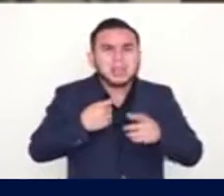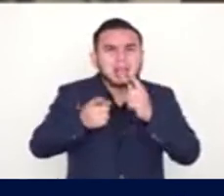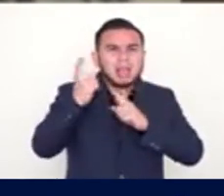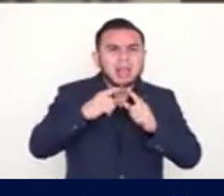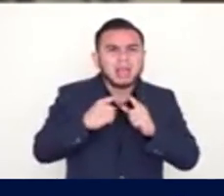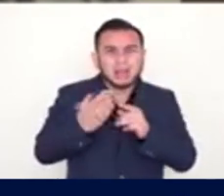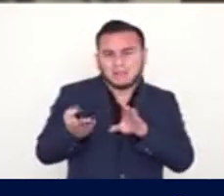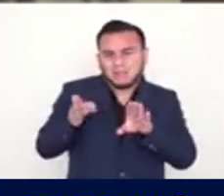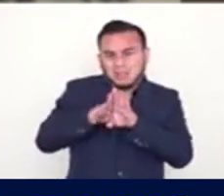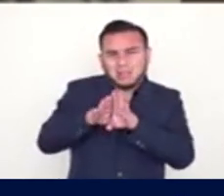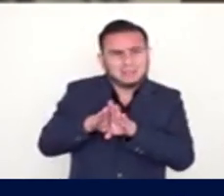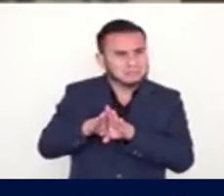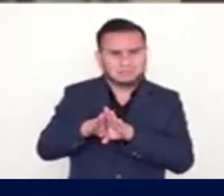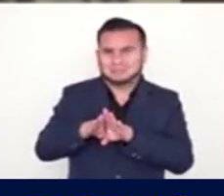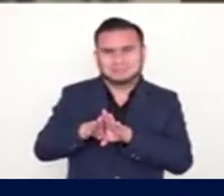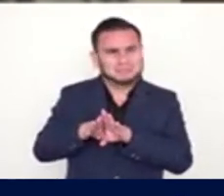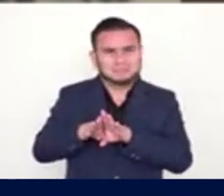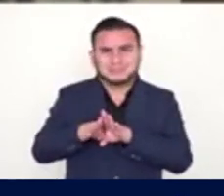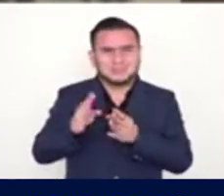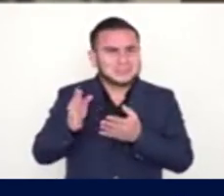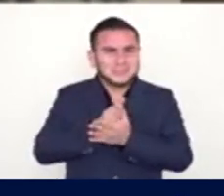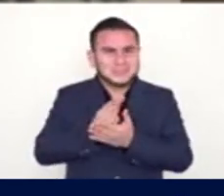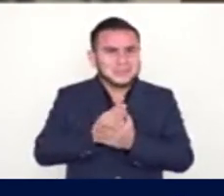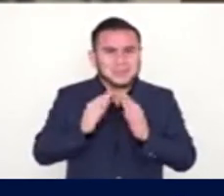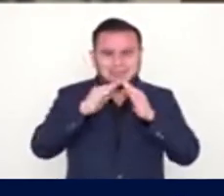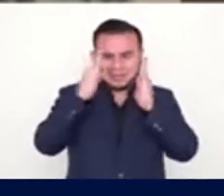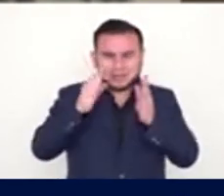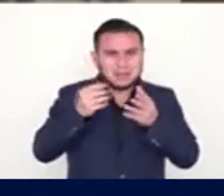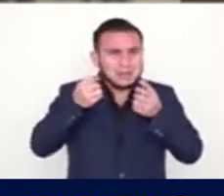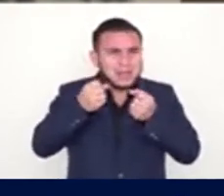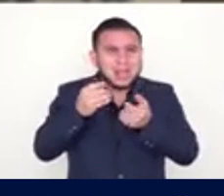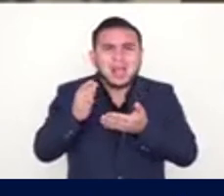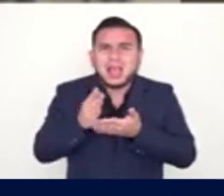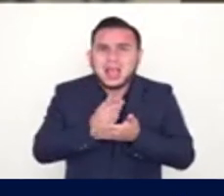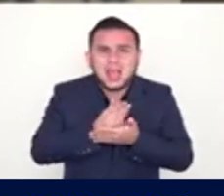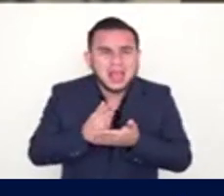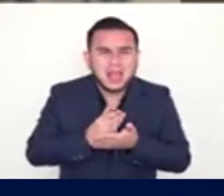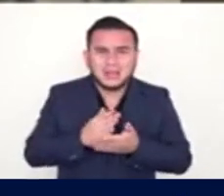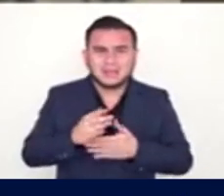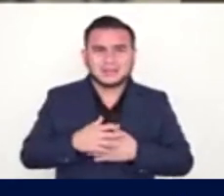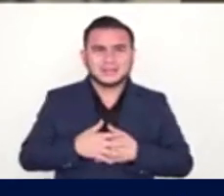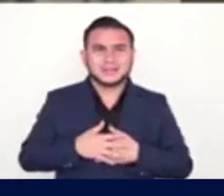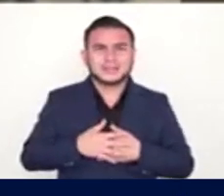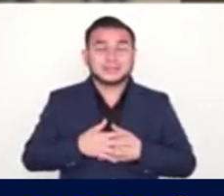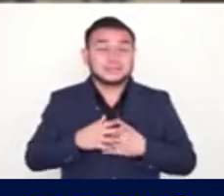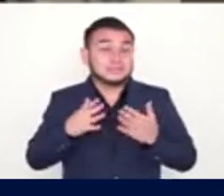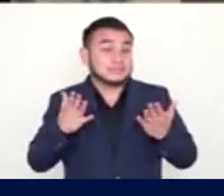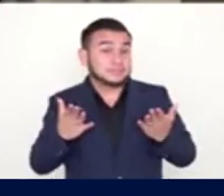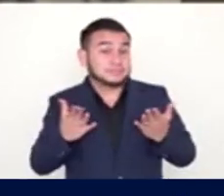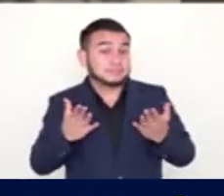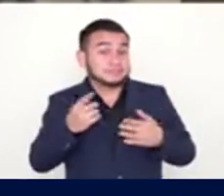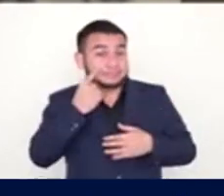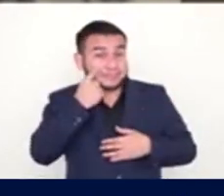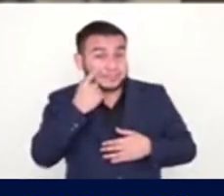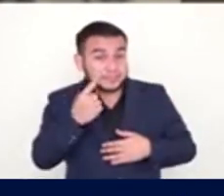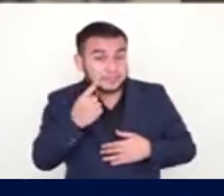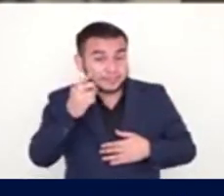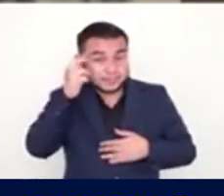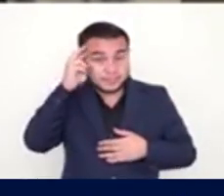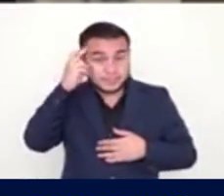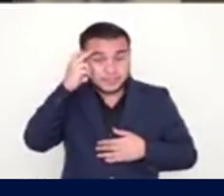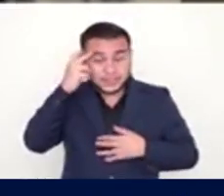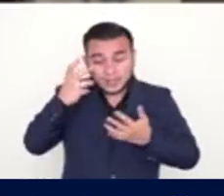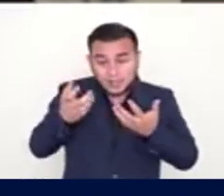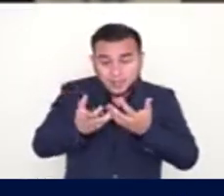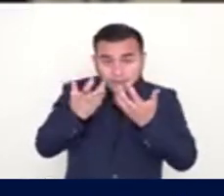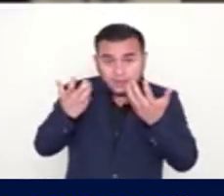les ha cerrado su negocio o los ha metido a la cárcel o les ha hecho algo? Bueno, ojo, tienen una